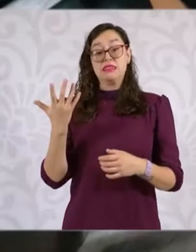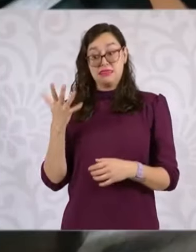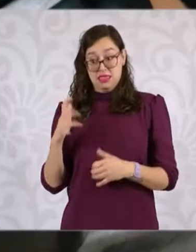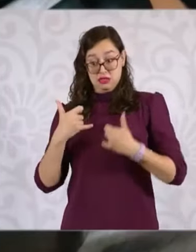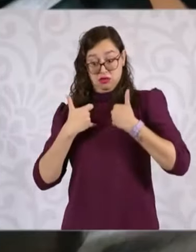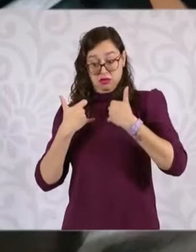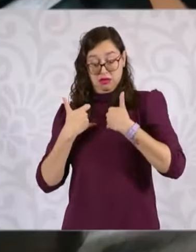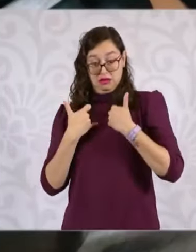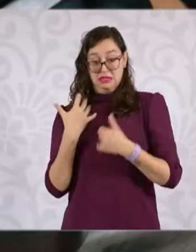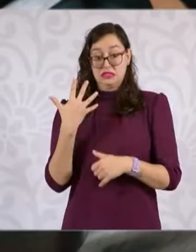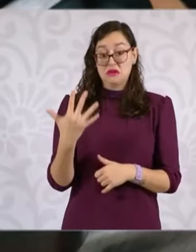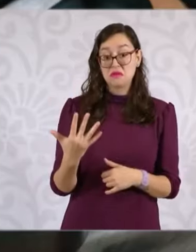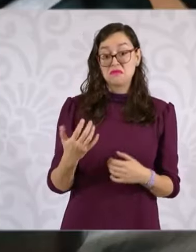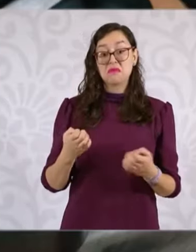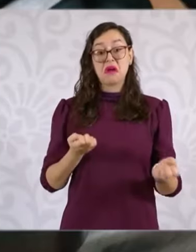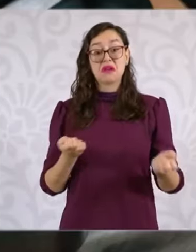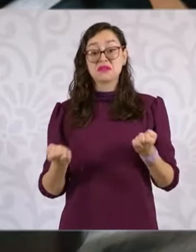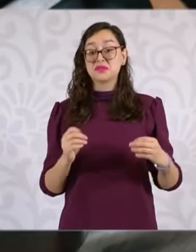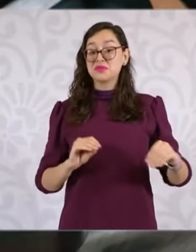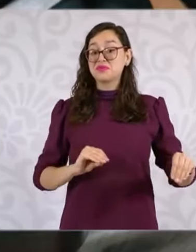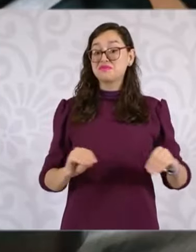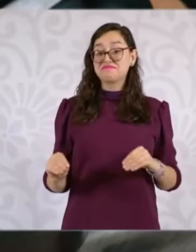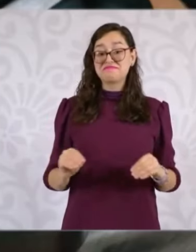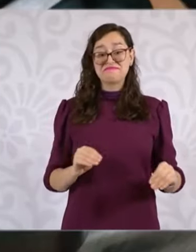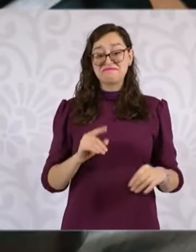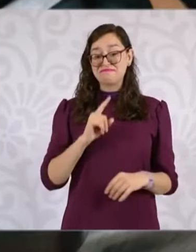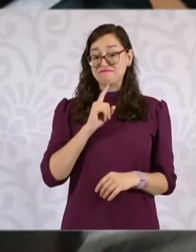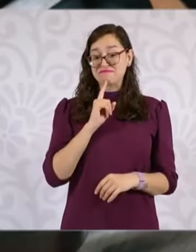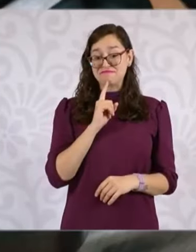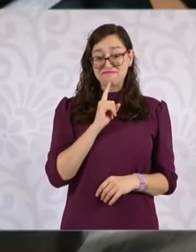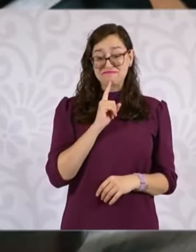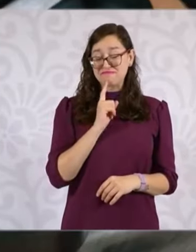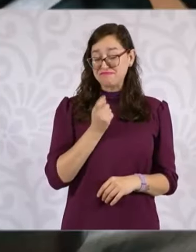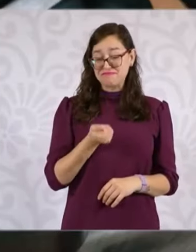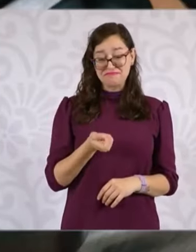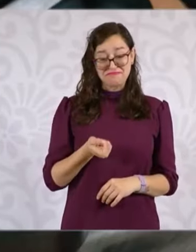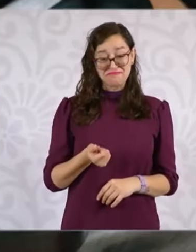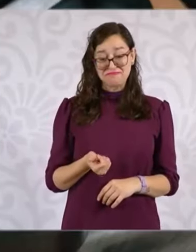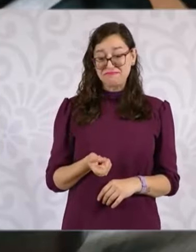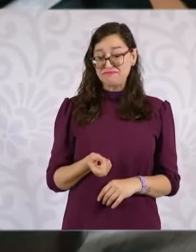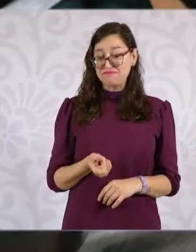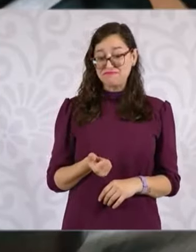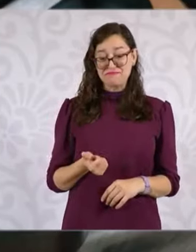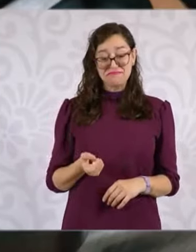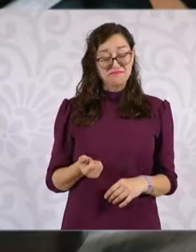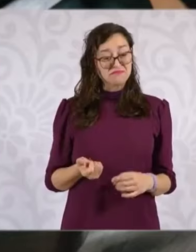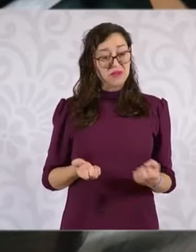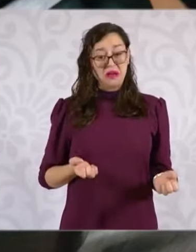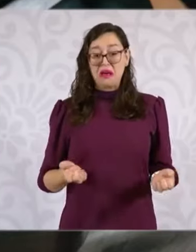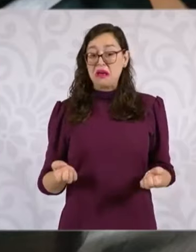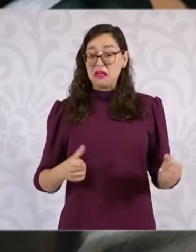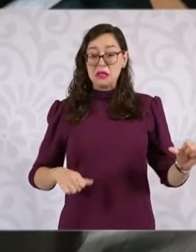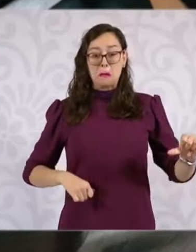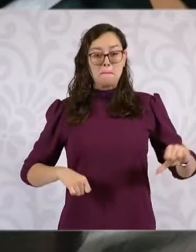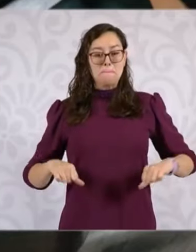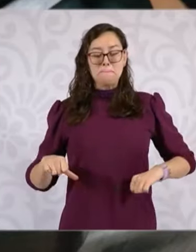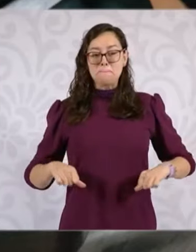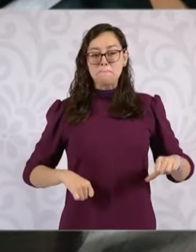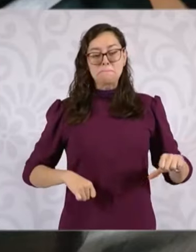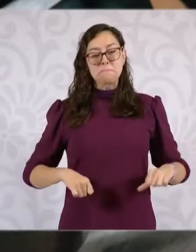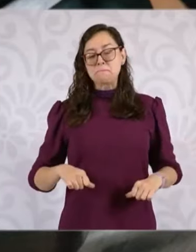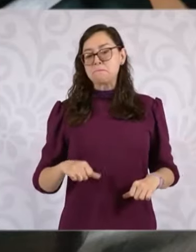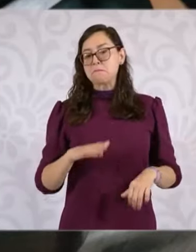inactivos, es decir, hacen muy poco ejercicio, muy poca actividad física, estamos en la